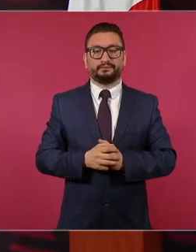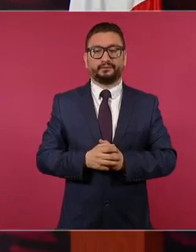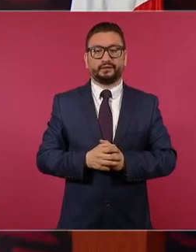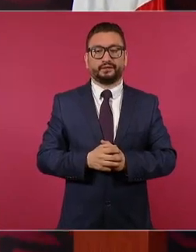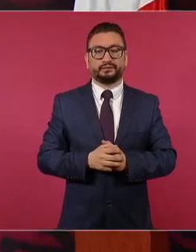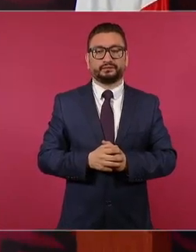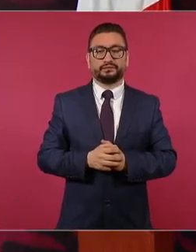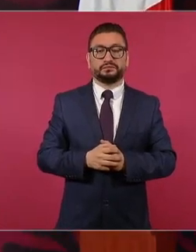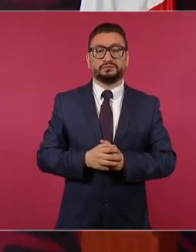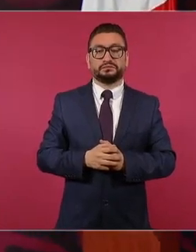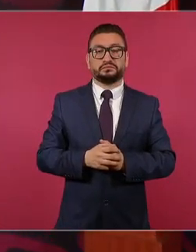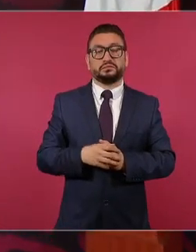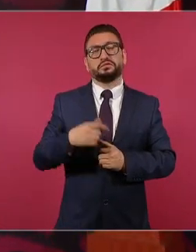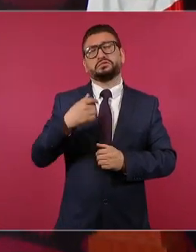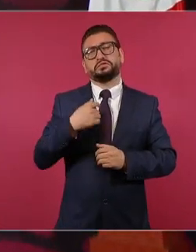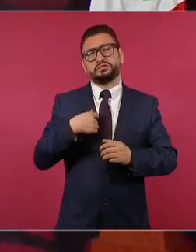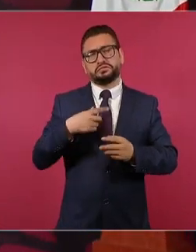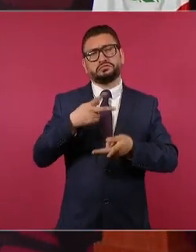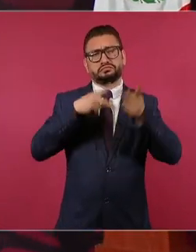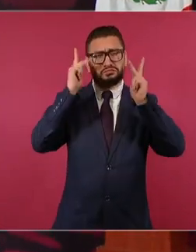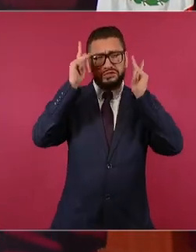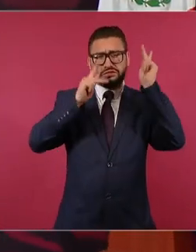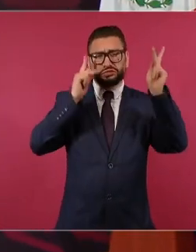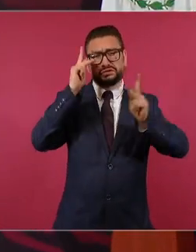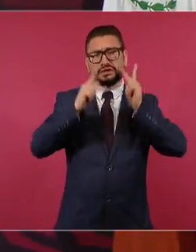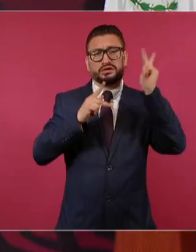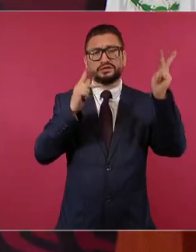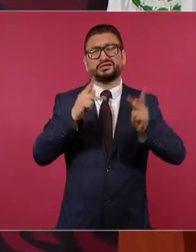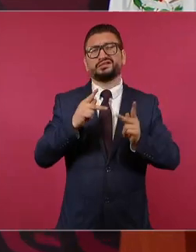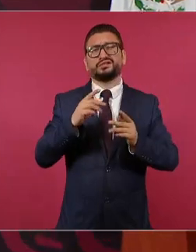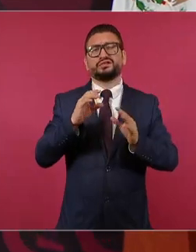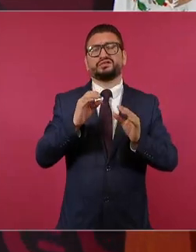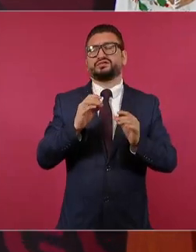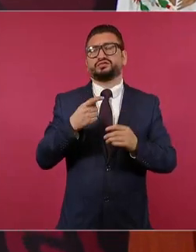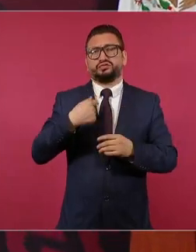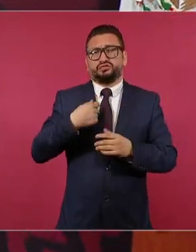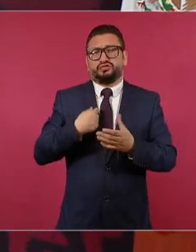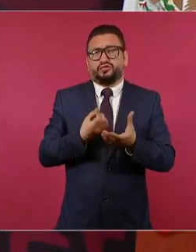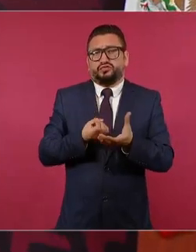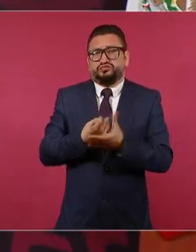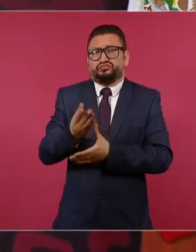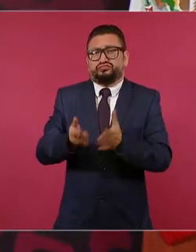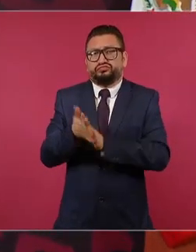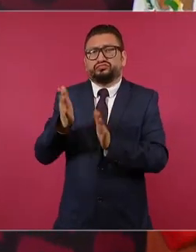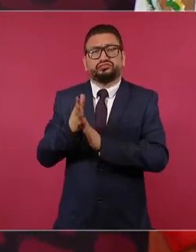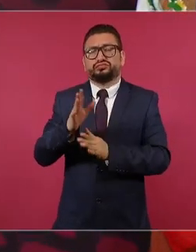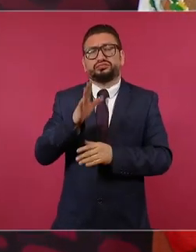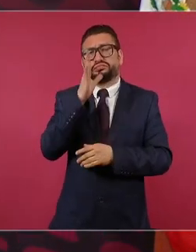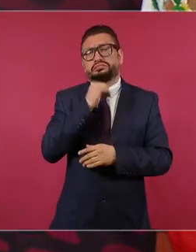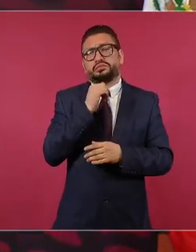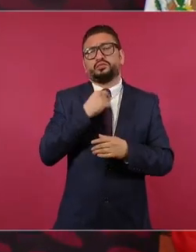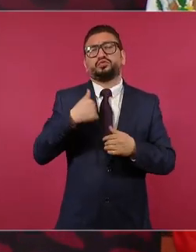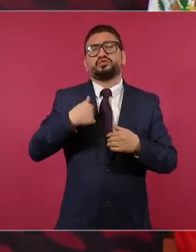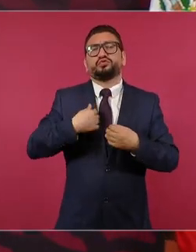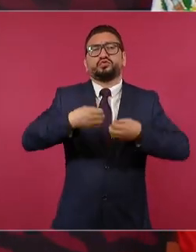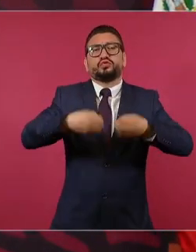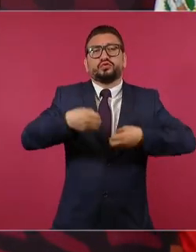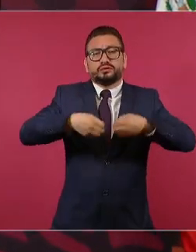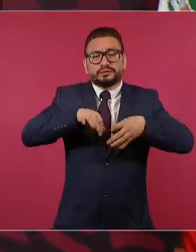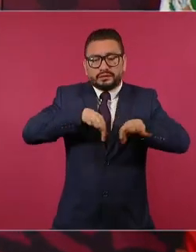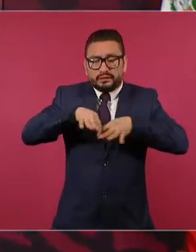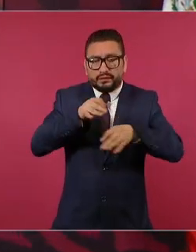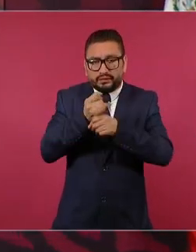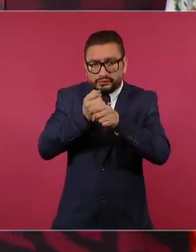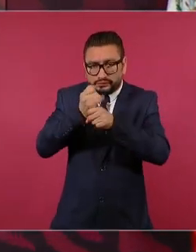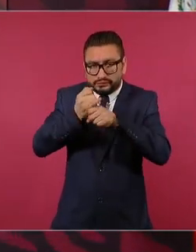voy a visitar. Ahí no habría necesidad. Y no voy a estar saliendo porque voy a tener mucho trabajo. Es un trabajo de